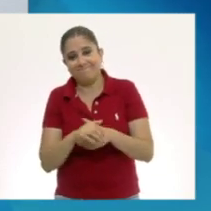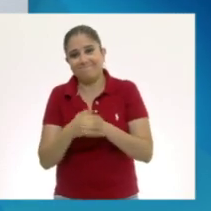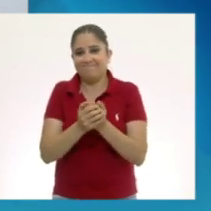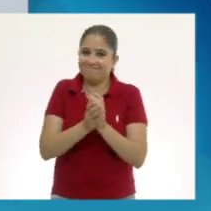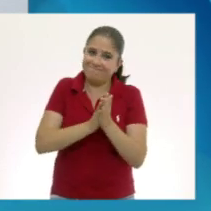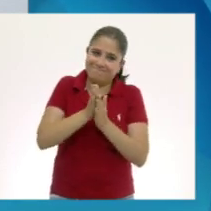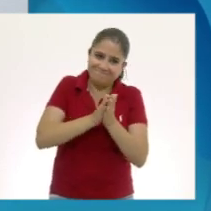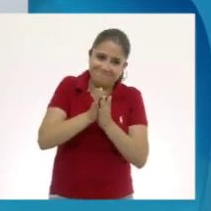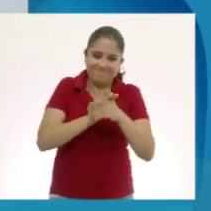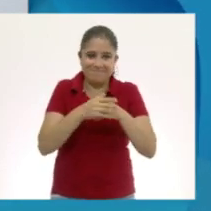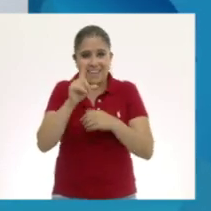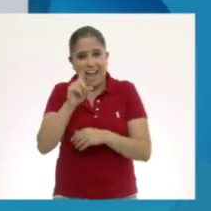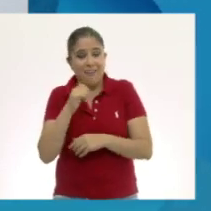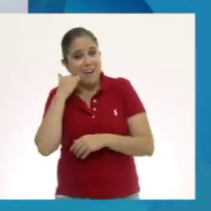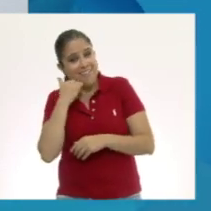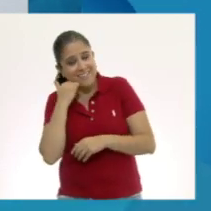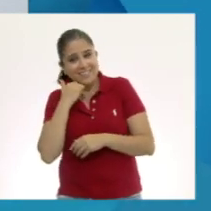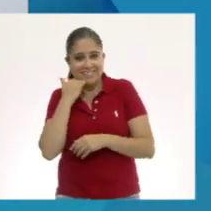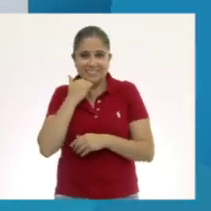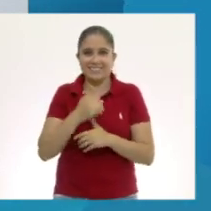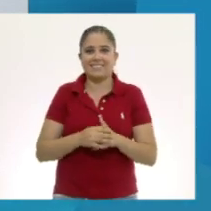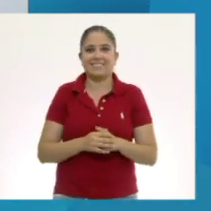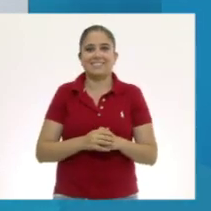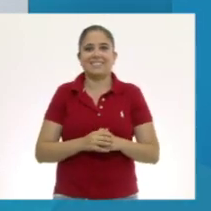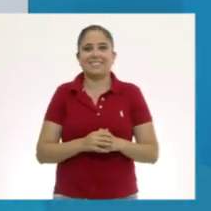Lavarse las manitas con agua y con jabón.